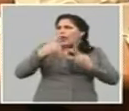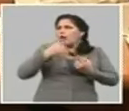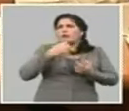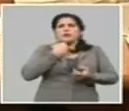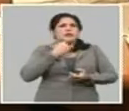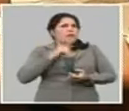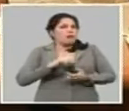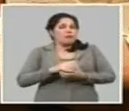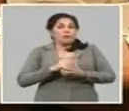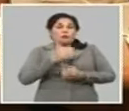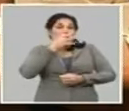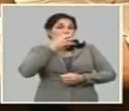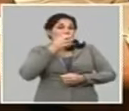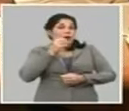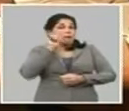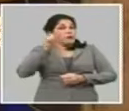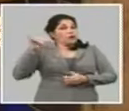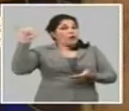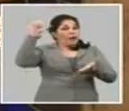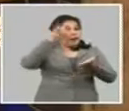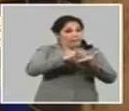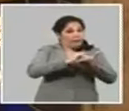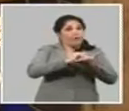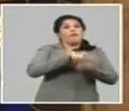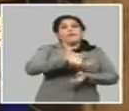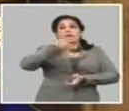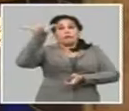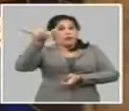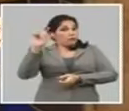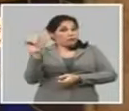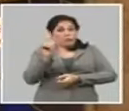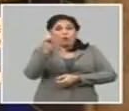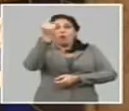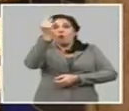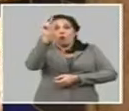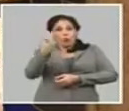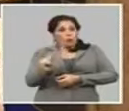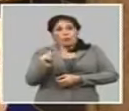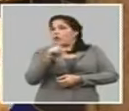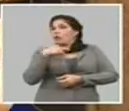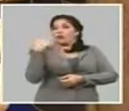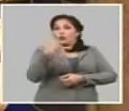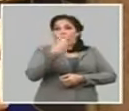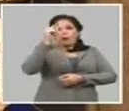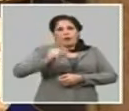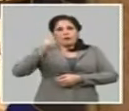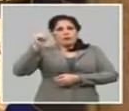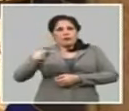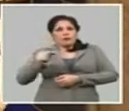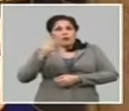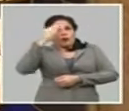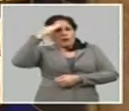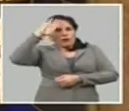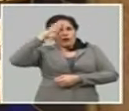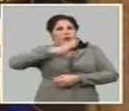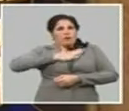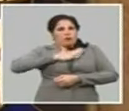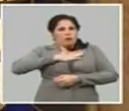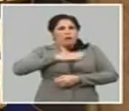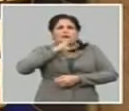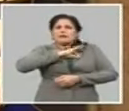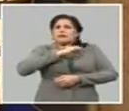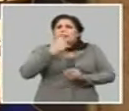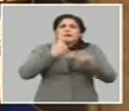y no hablo sólo de los viajeros hablo solo hablo de todas las personas que en estos momentos en cuba pueden tener